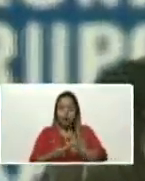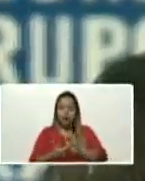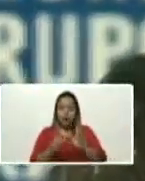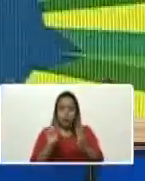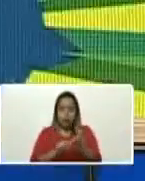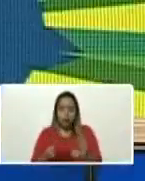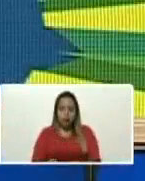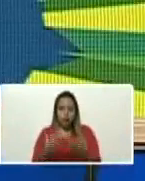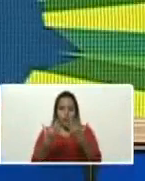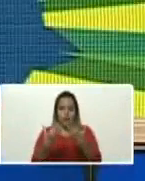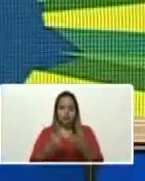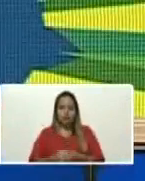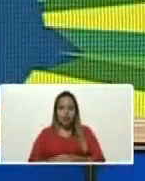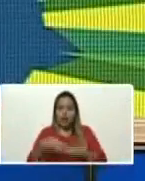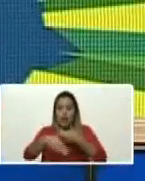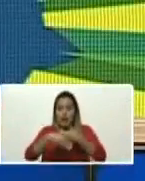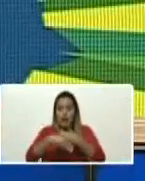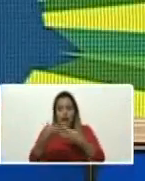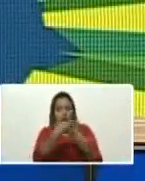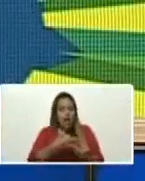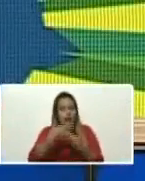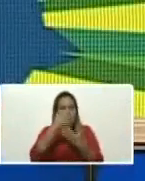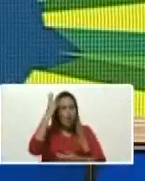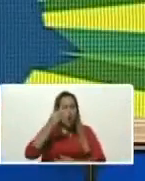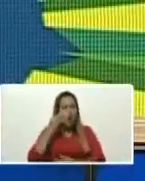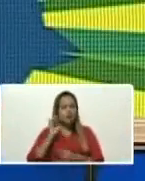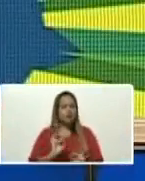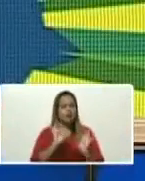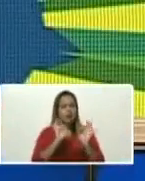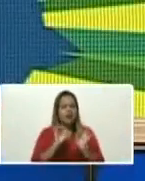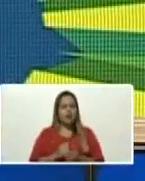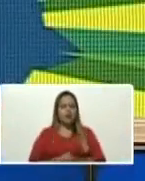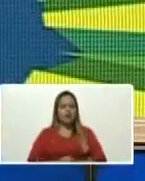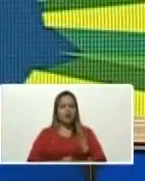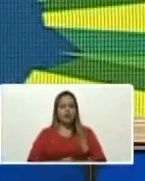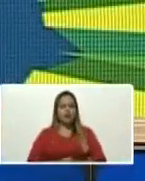juventud, sobre todo. Y en Venezuela,